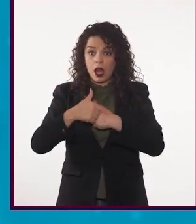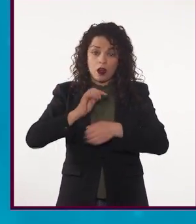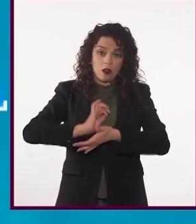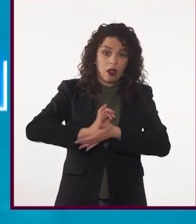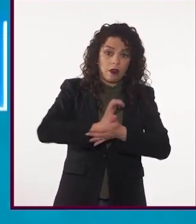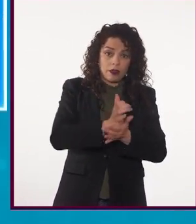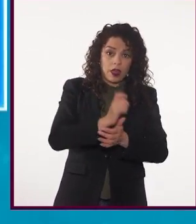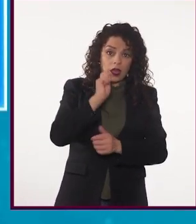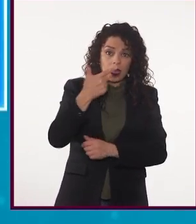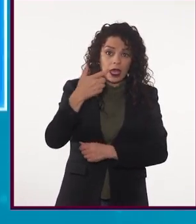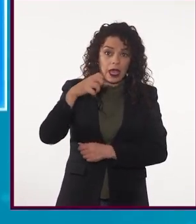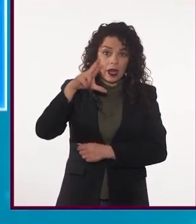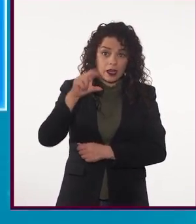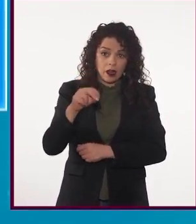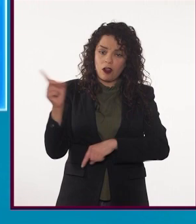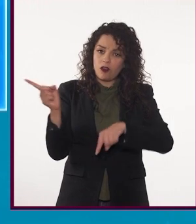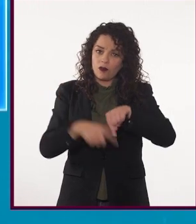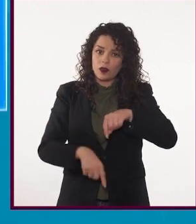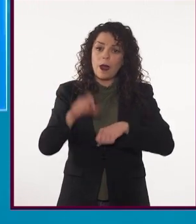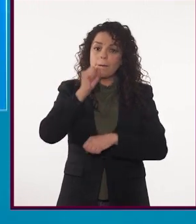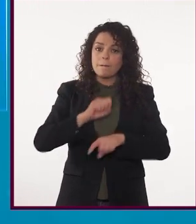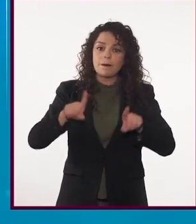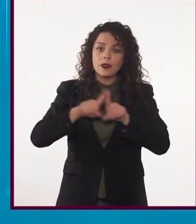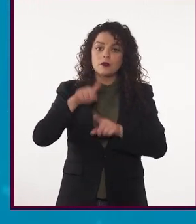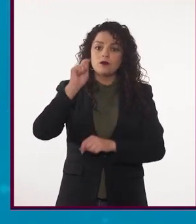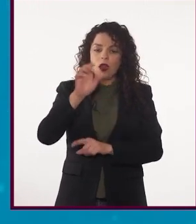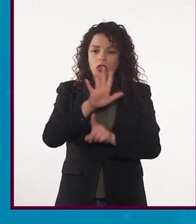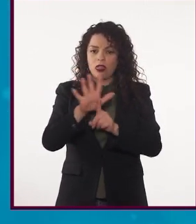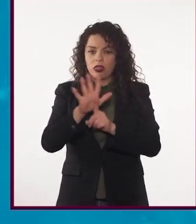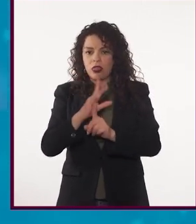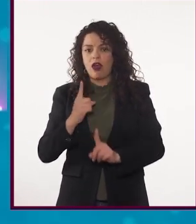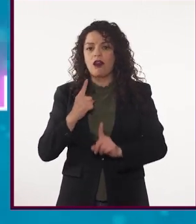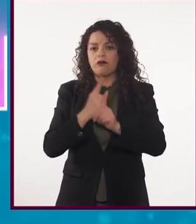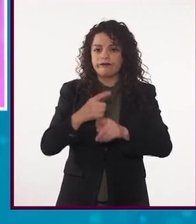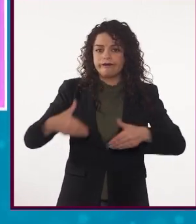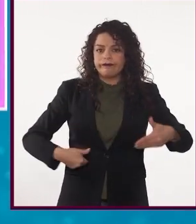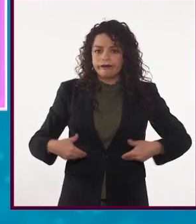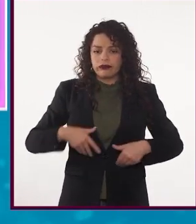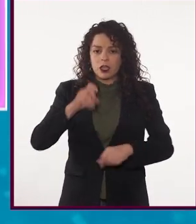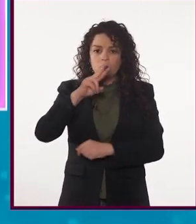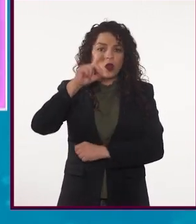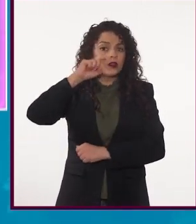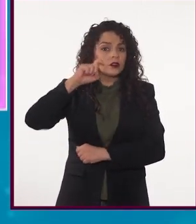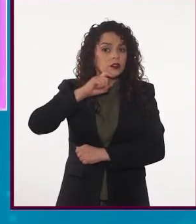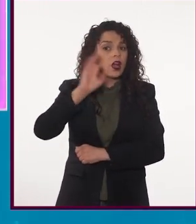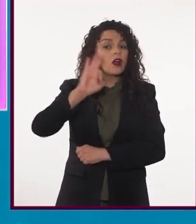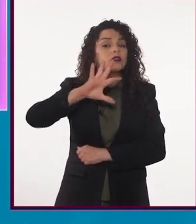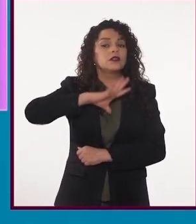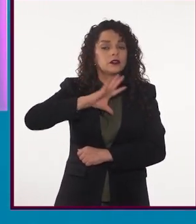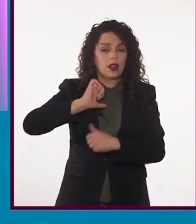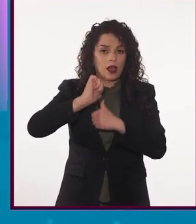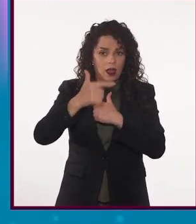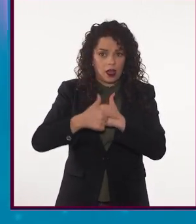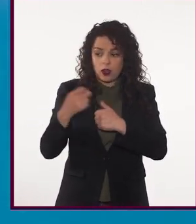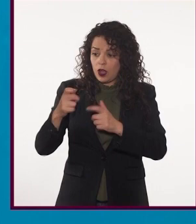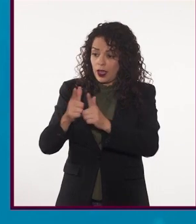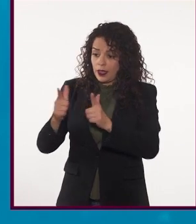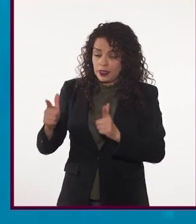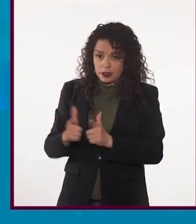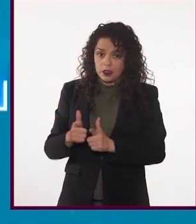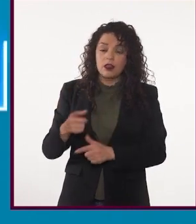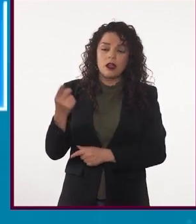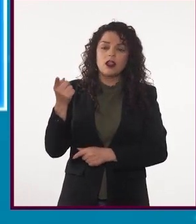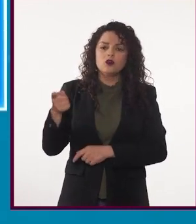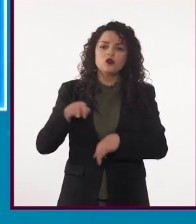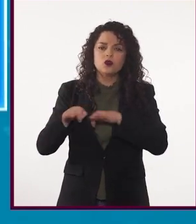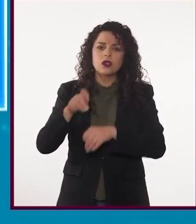la discriminación de género, incluyendo los casos de acoso y hostigamiento sexual que pudieran ocurrir. Estos grupos deben asegurar